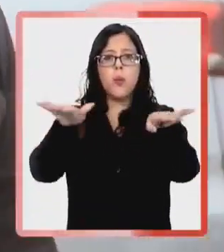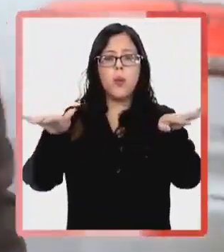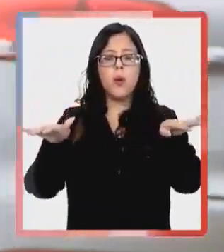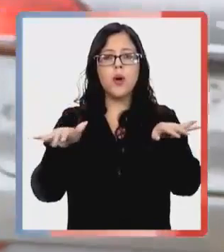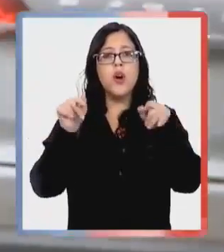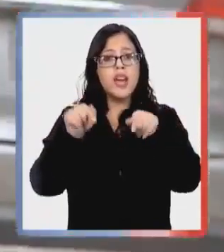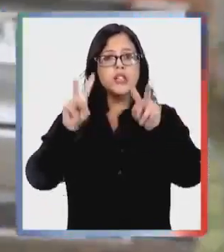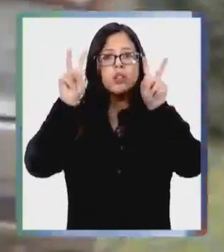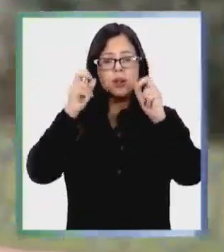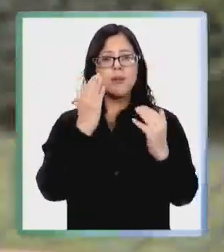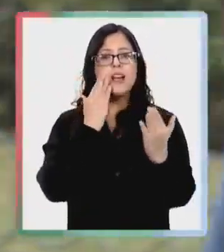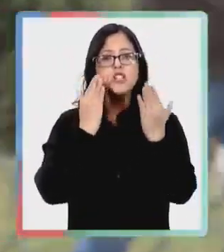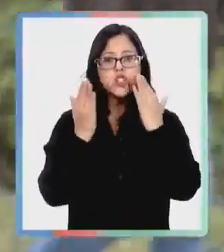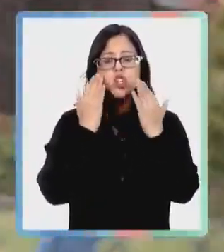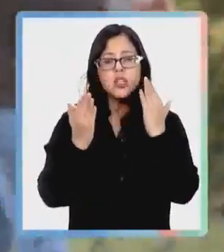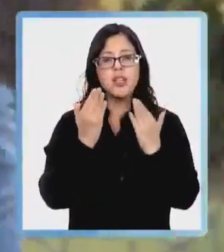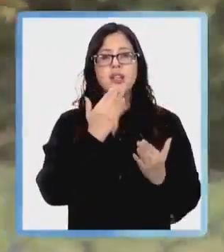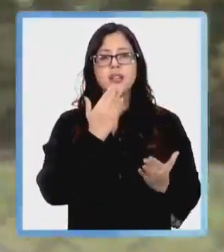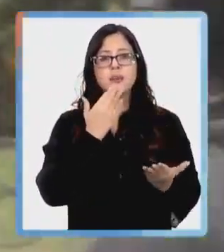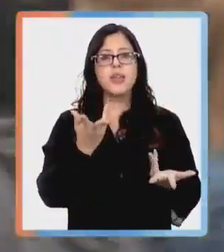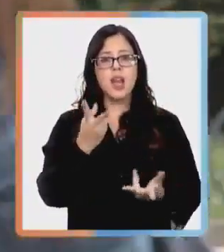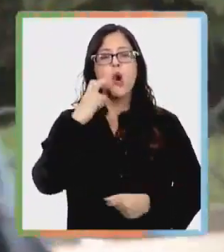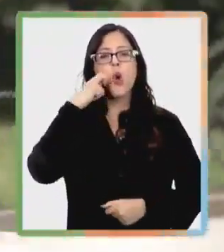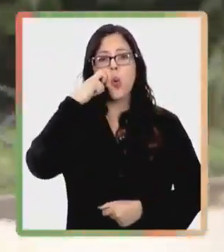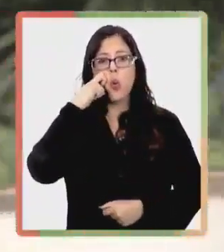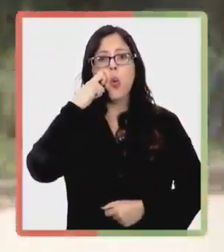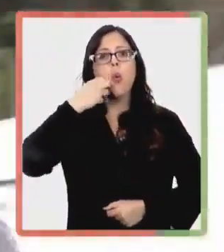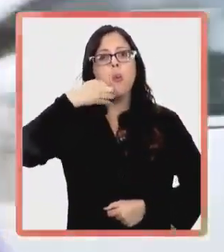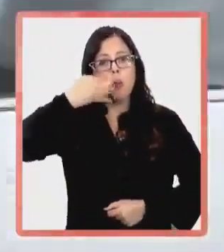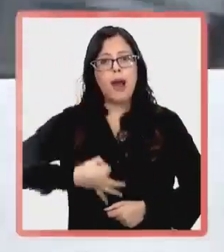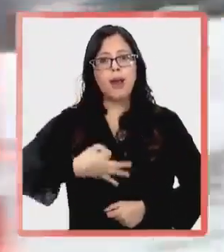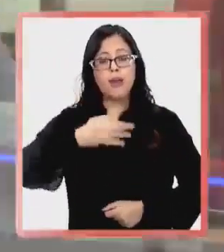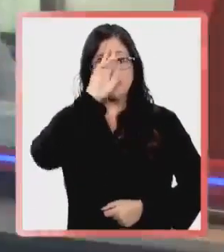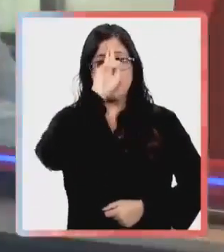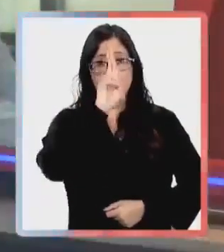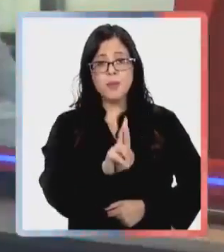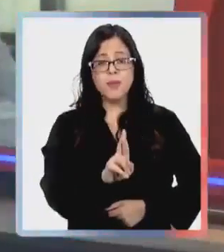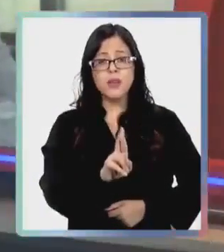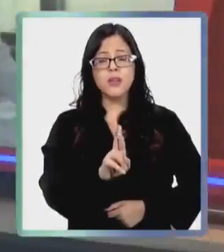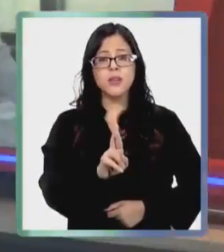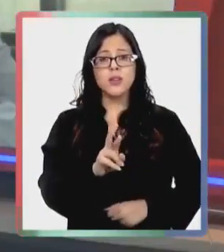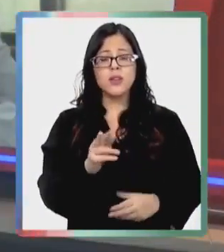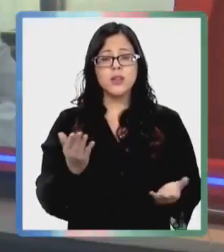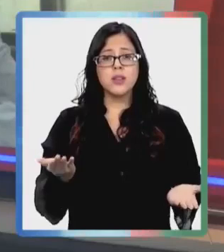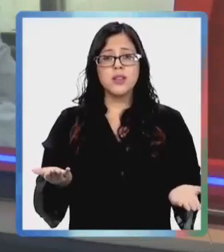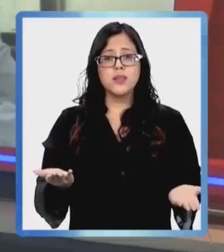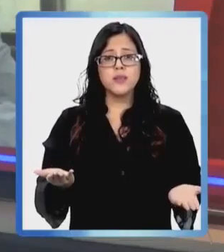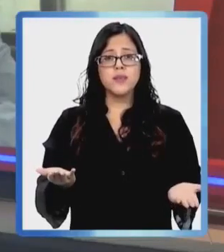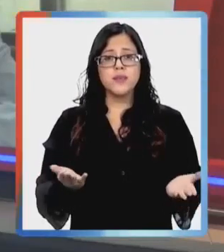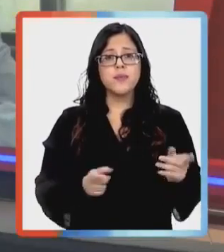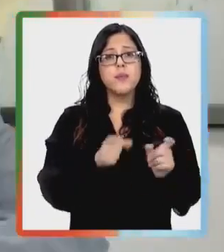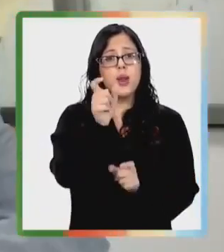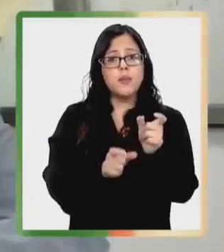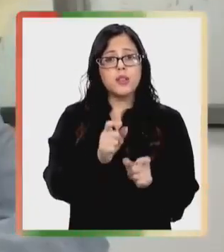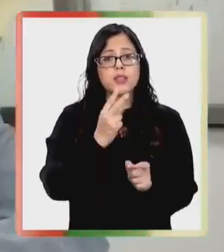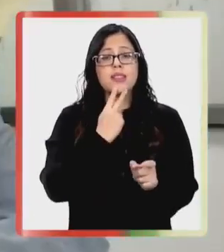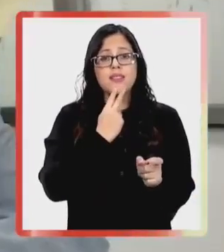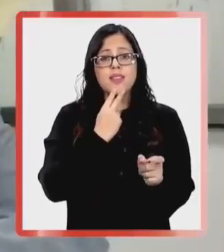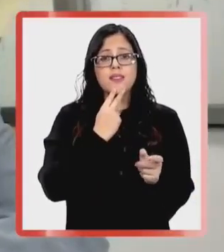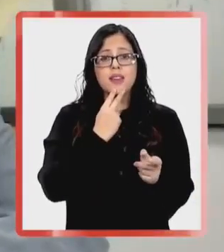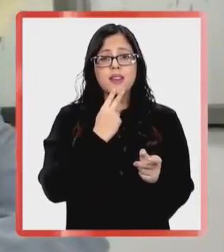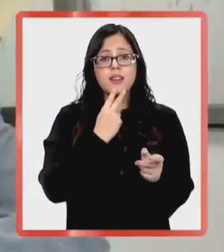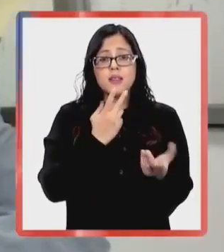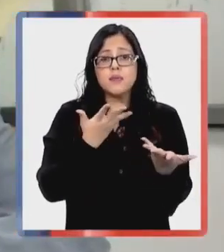Es una cosa de solidaridad, de humanismo y de respeto por nuestros